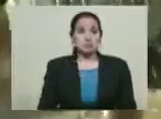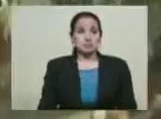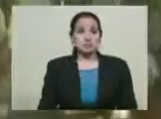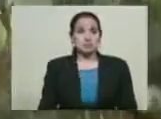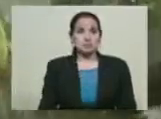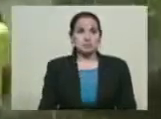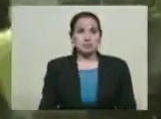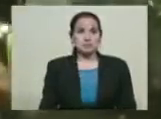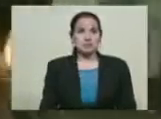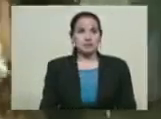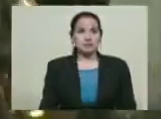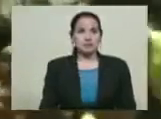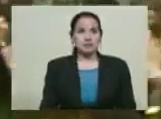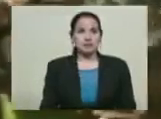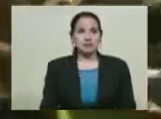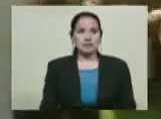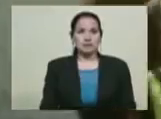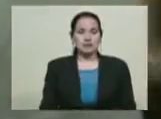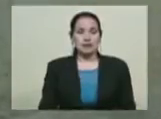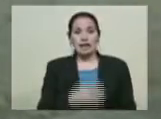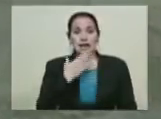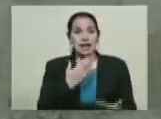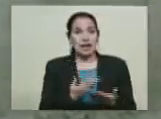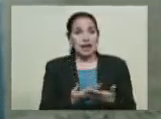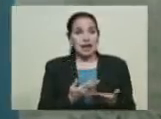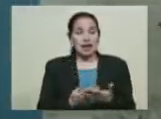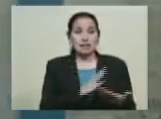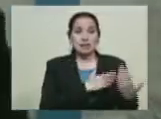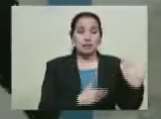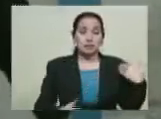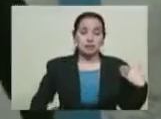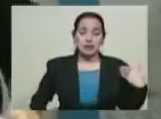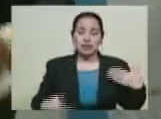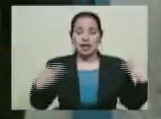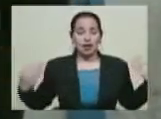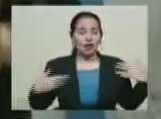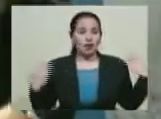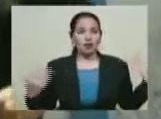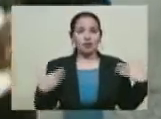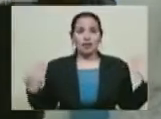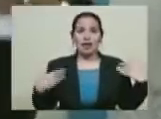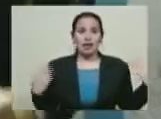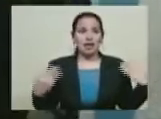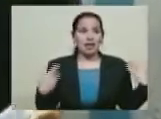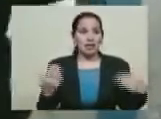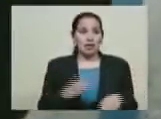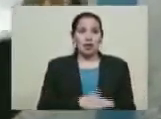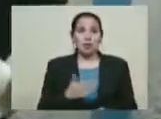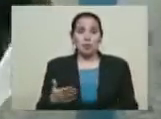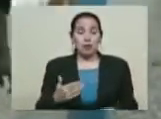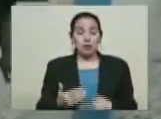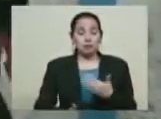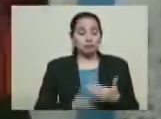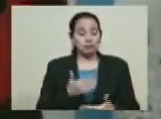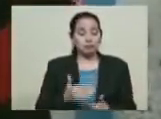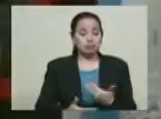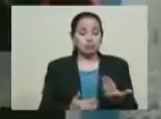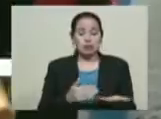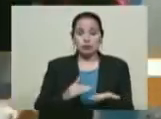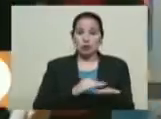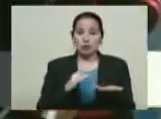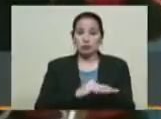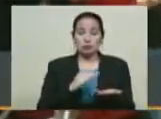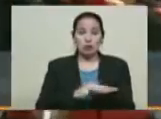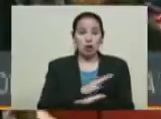Bueno, felicidad, pues muchas gracias, presidente. Estamos contentos porque poco a poco hemos venido solucionando uno de los problemas